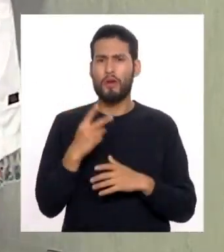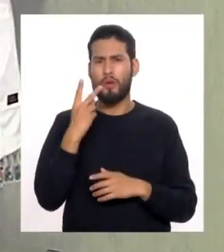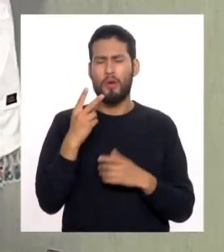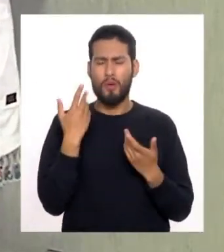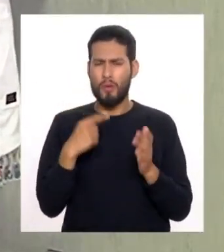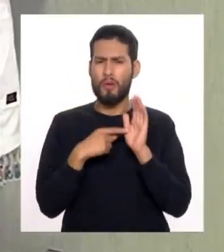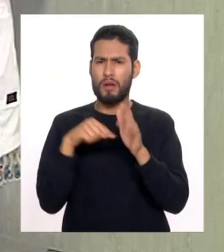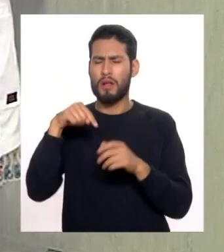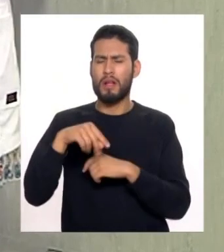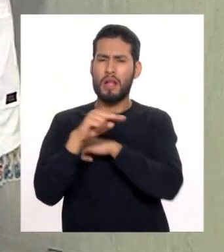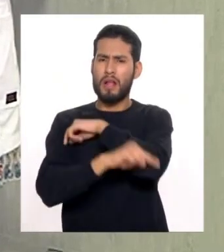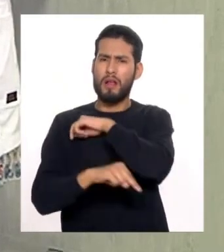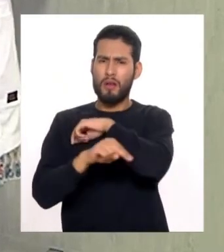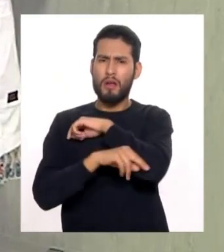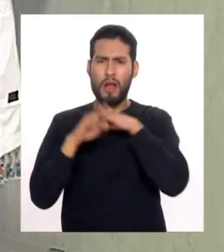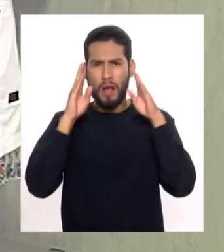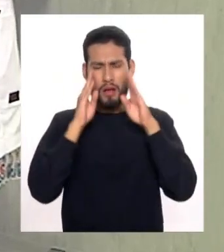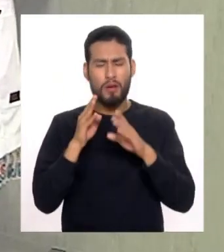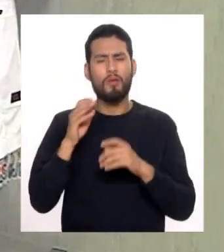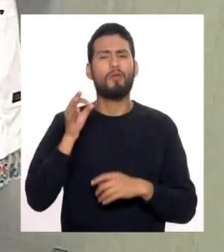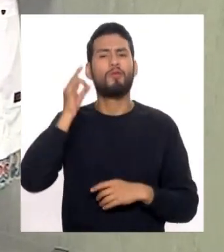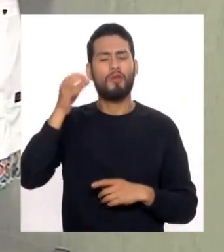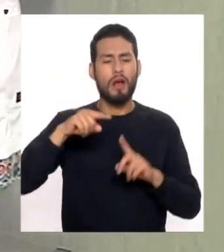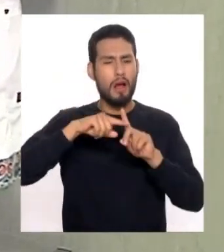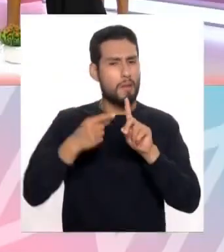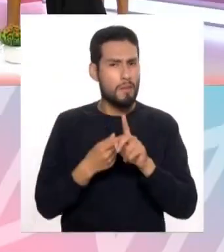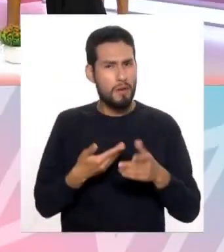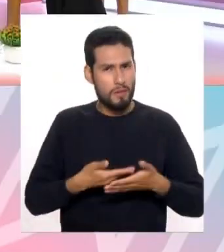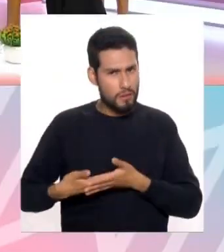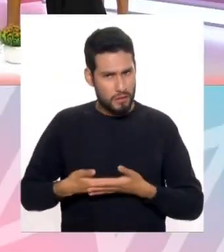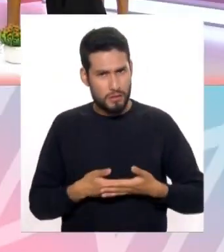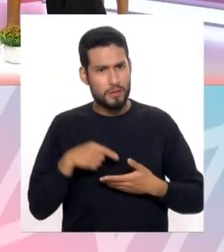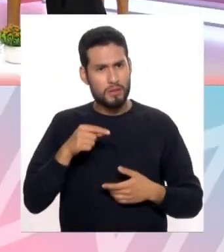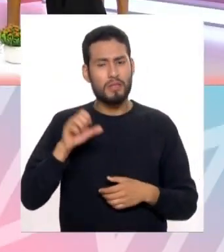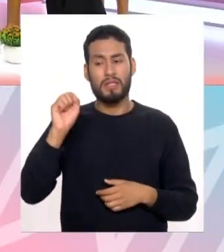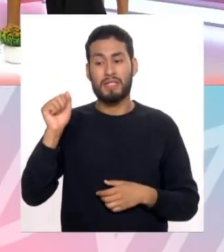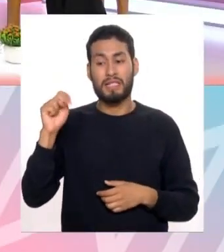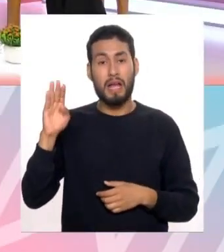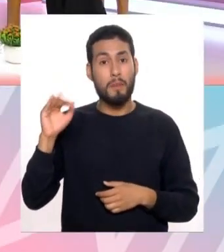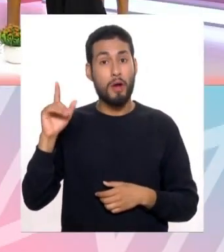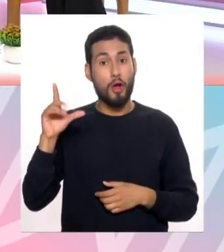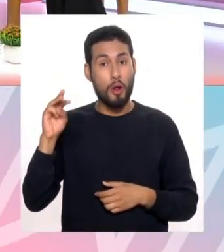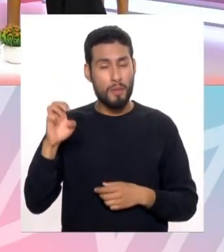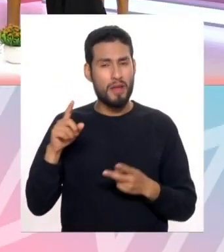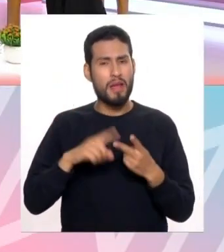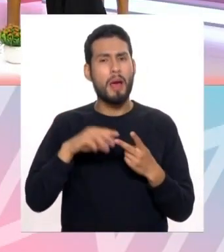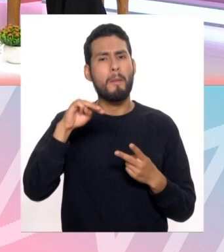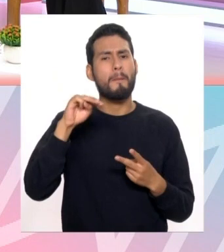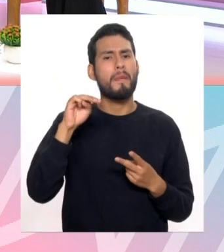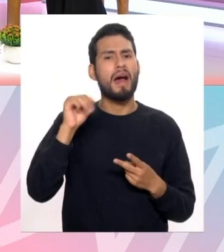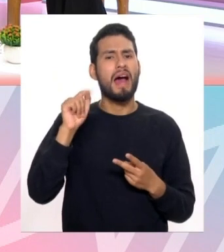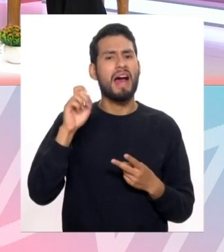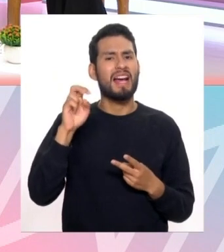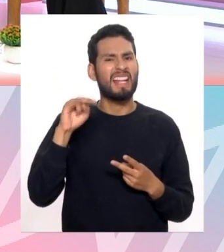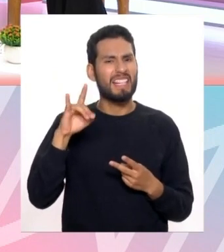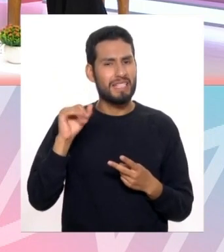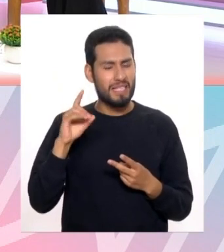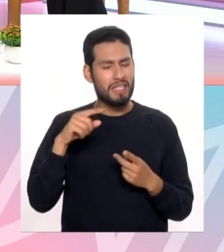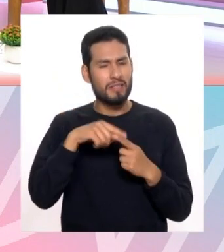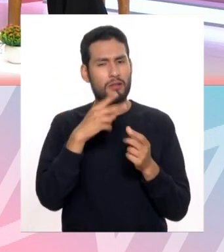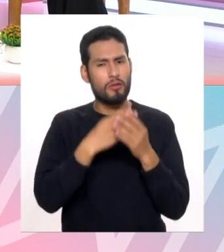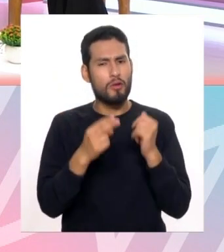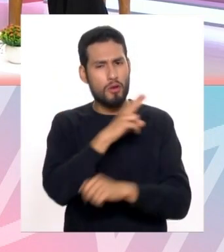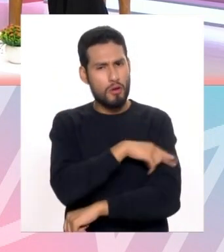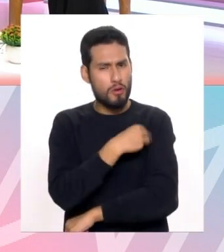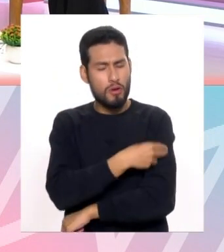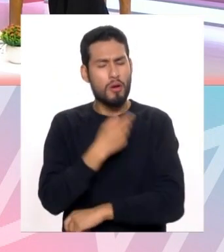referentes a nivel nacional de atención a las futuras madres y a las madres, que es el San Bartolomé y la maternidad, y esperamos que estas instituciones sigan creciendo a nivel